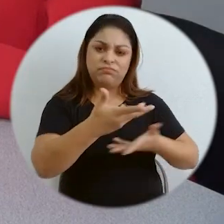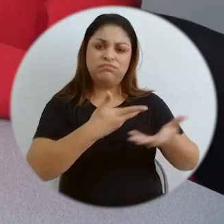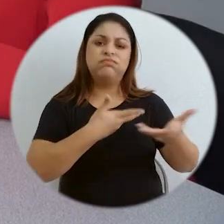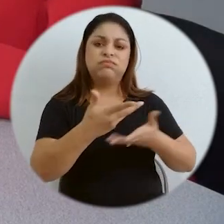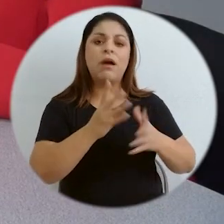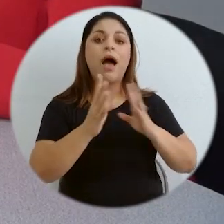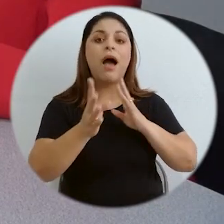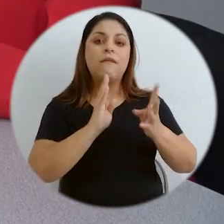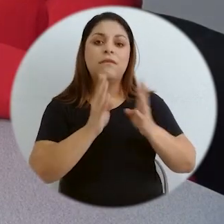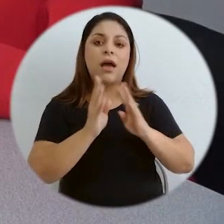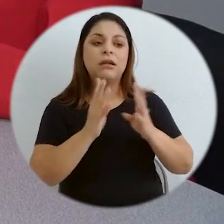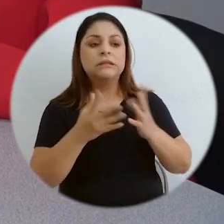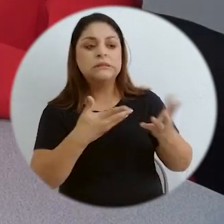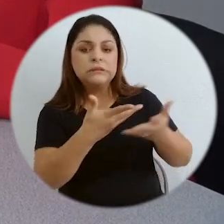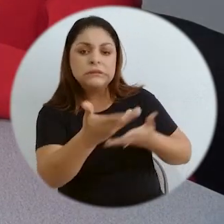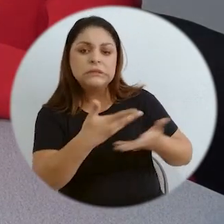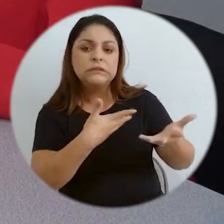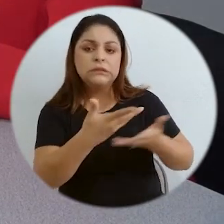hablar del tema,